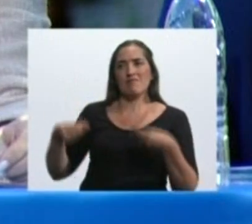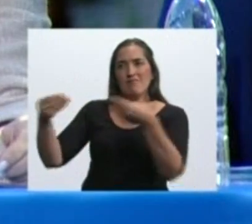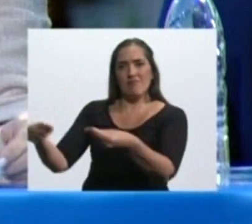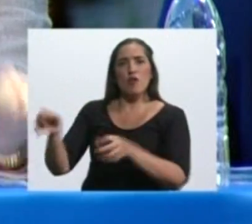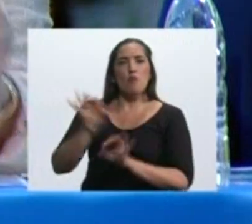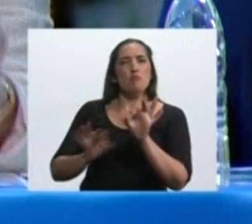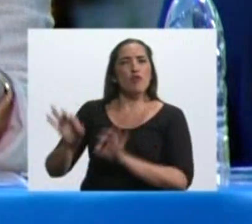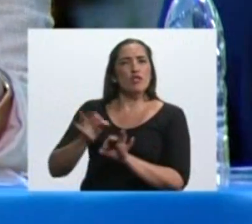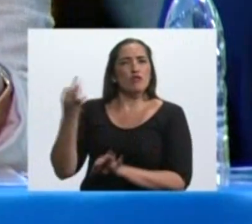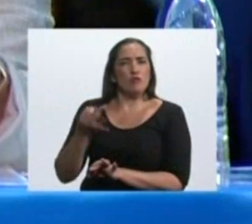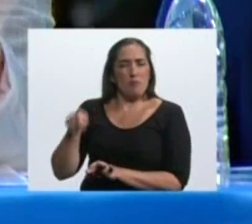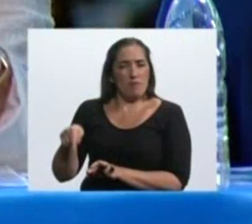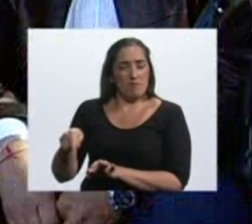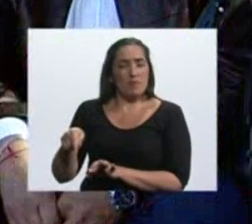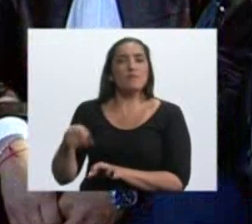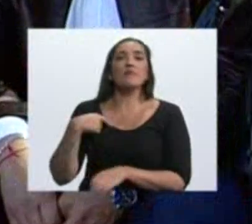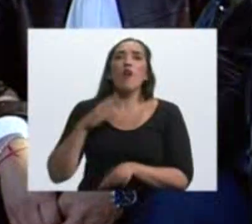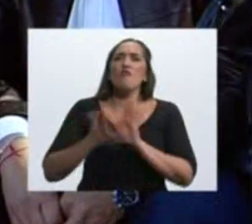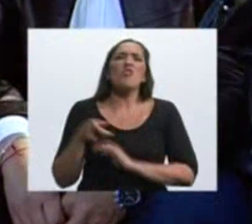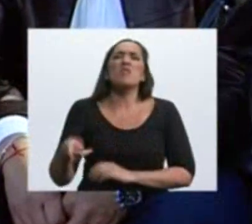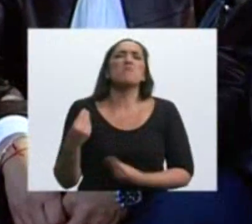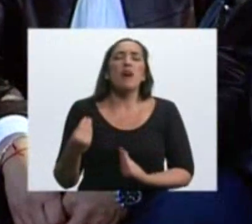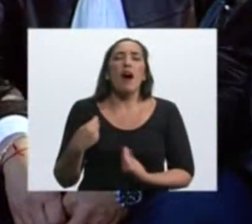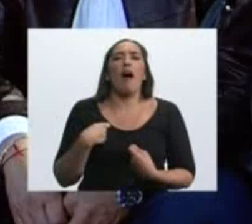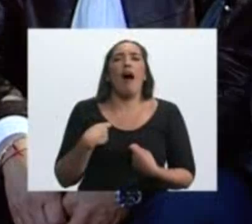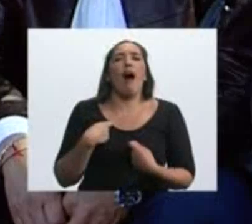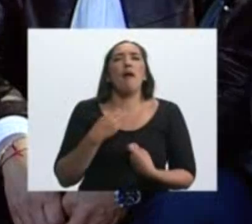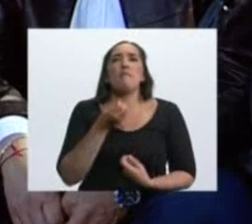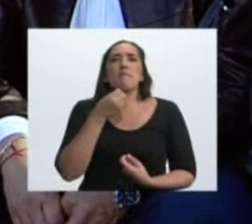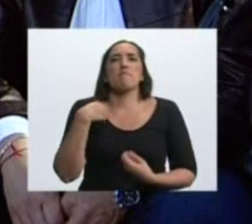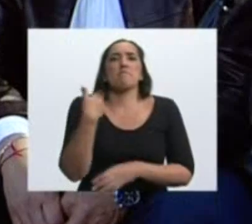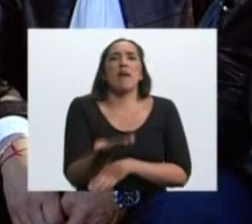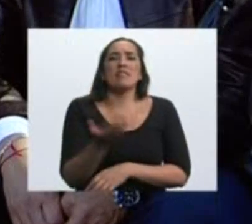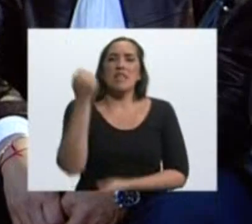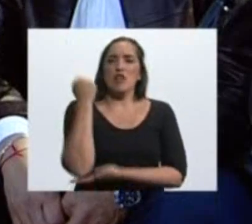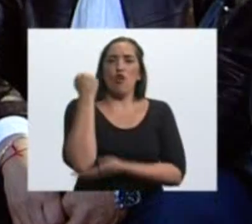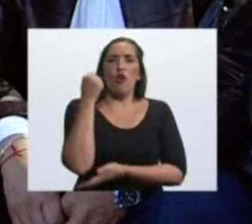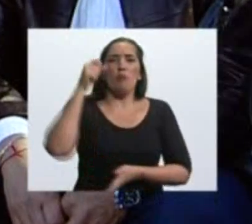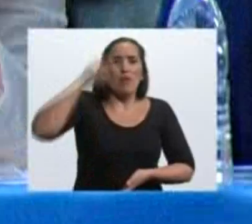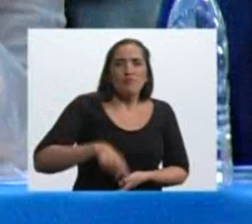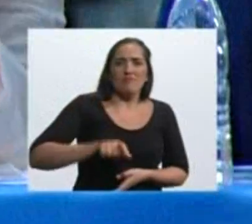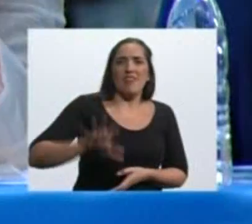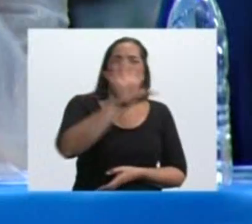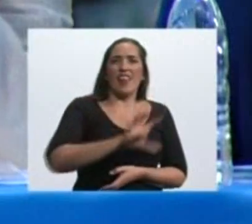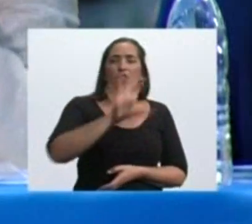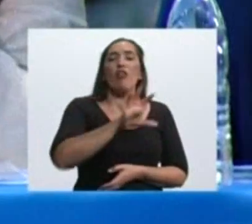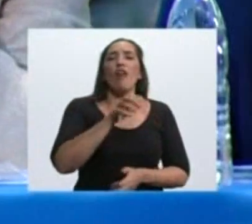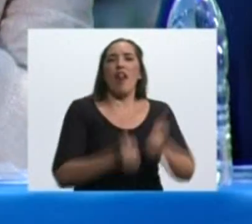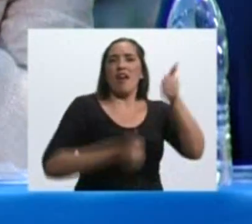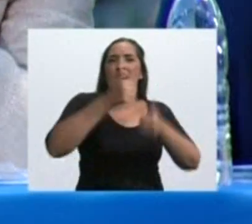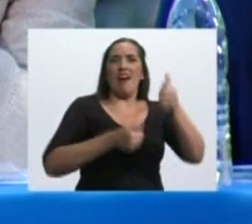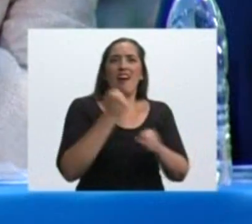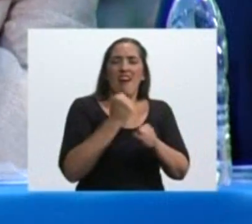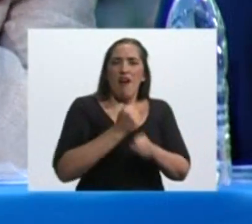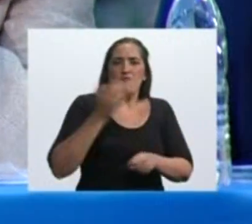proyecto, significa darle mayor competitividad a las economías regionales, fundamentalmente que son las